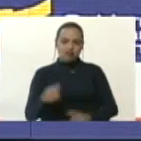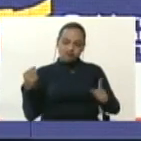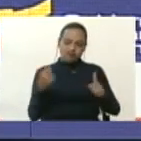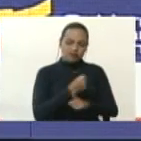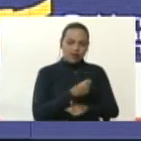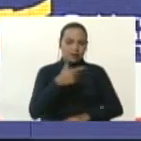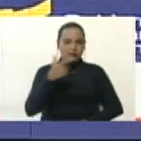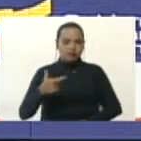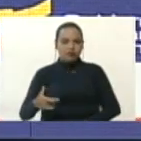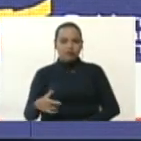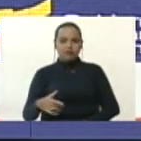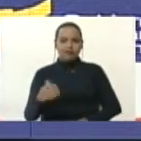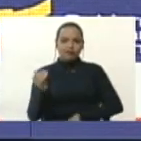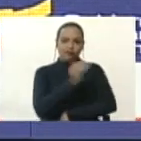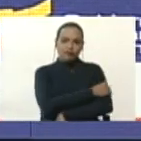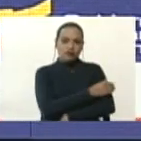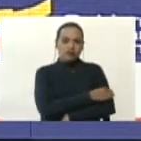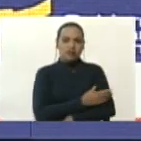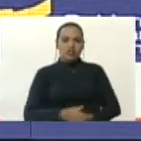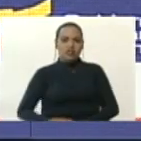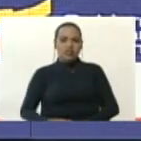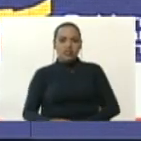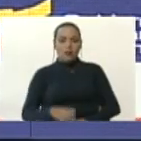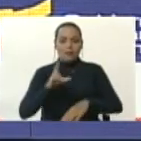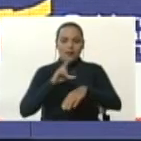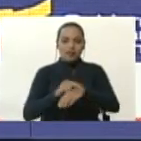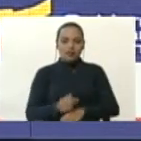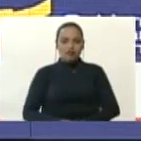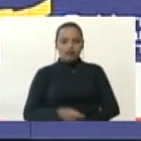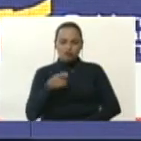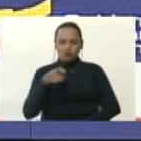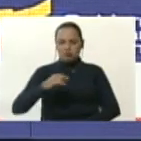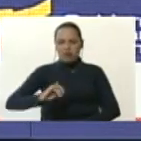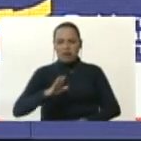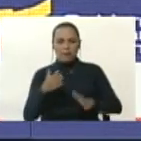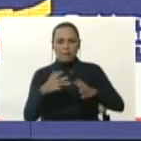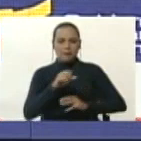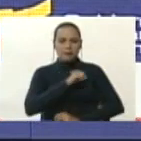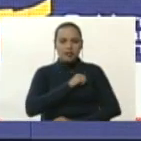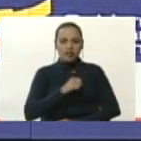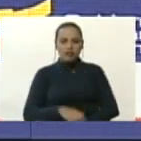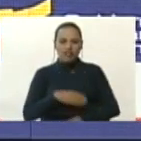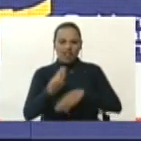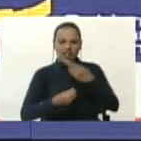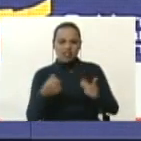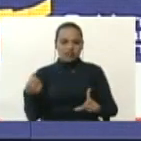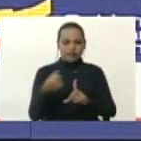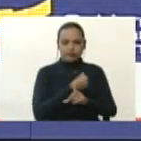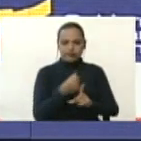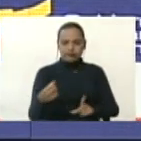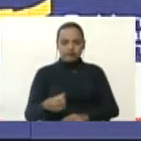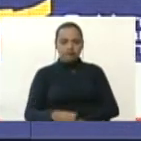fascistas contra médicos y médicas. Son unos cobardes los que dirigen esa represión.